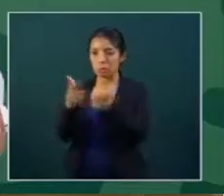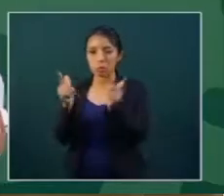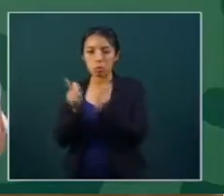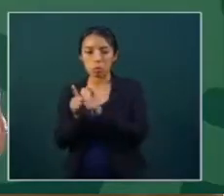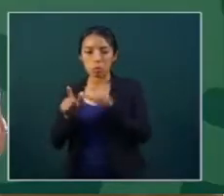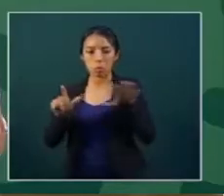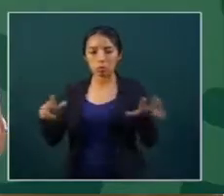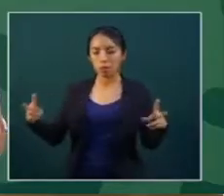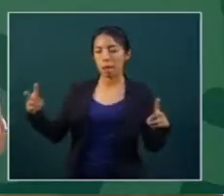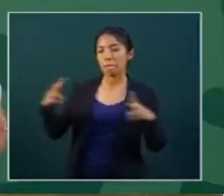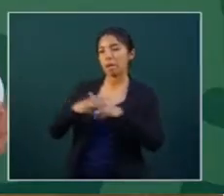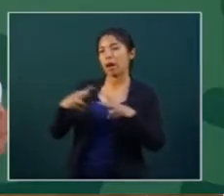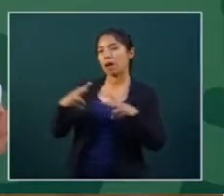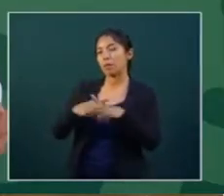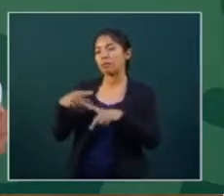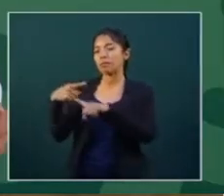grupos.